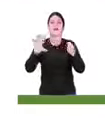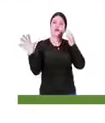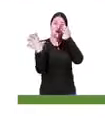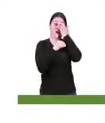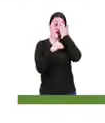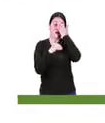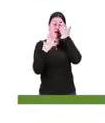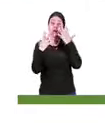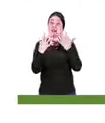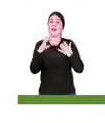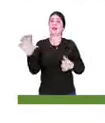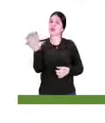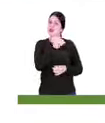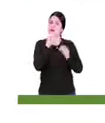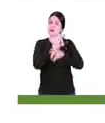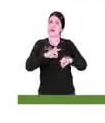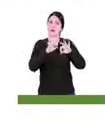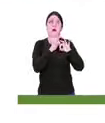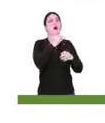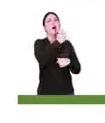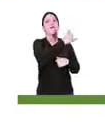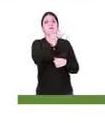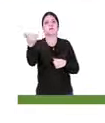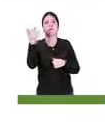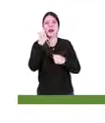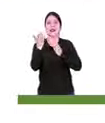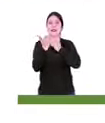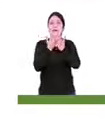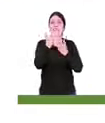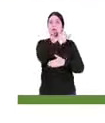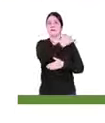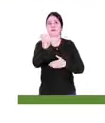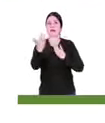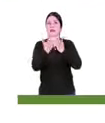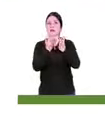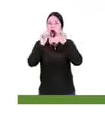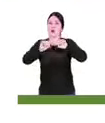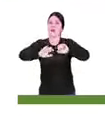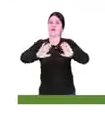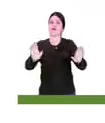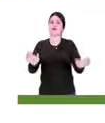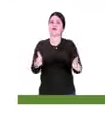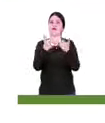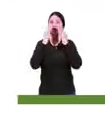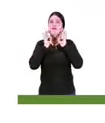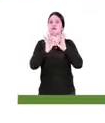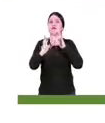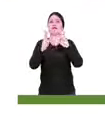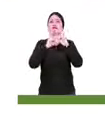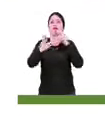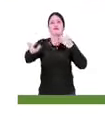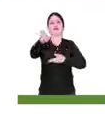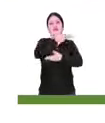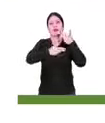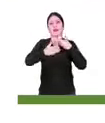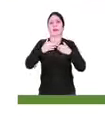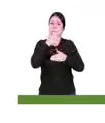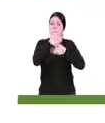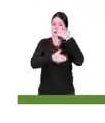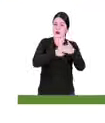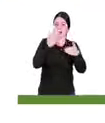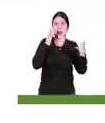la posibilidad precisamente de acceder a los servicios y poder mejorar así esta relación, esta interacción de los trámites con nuestros usuarios,